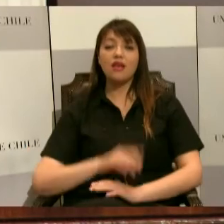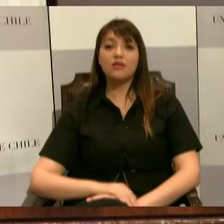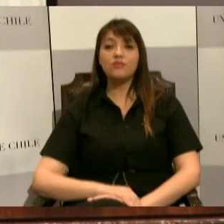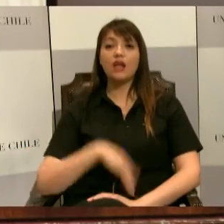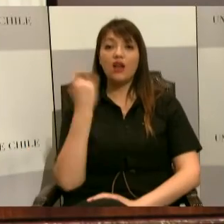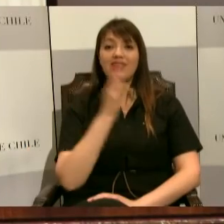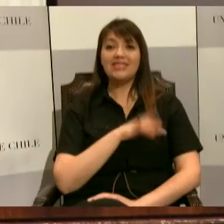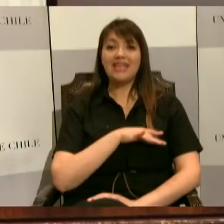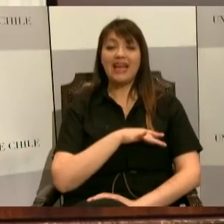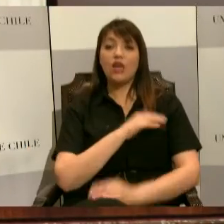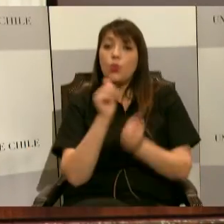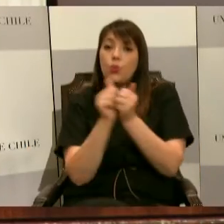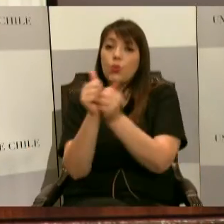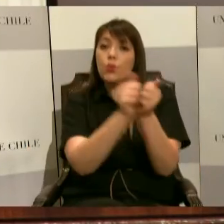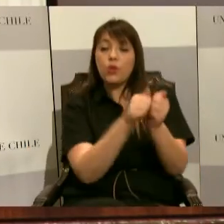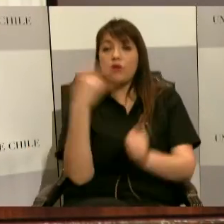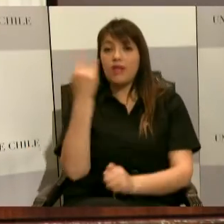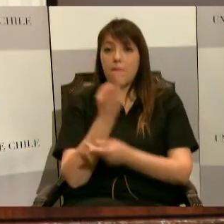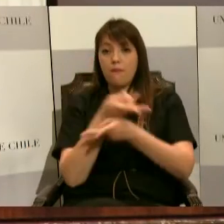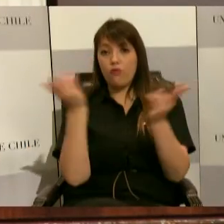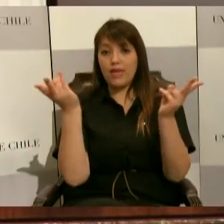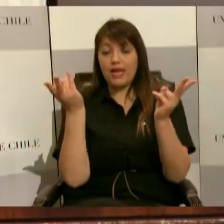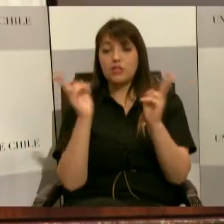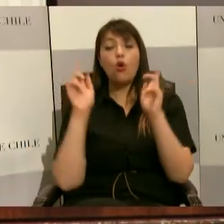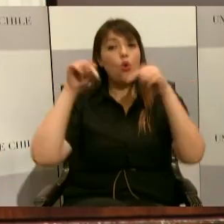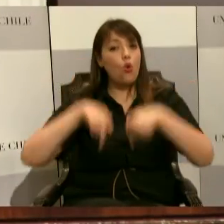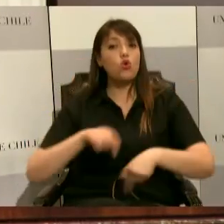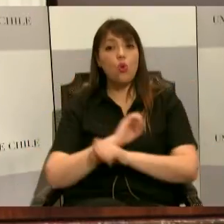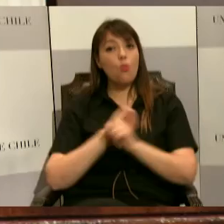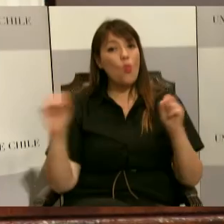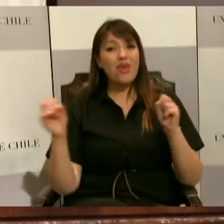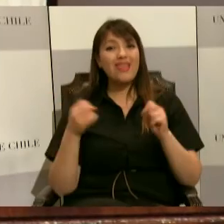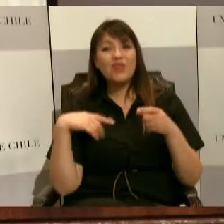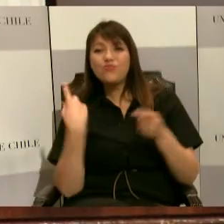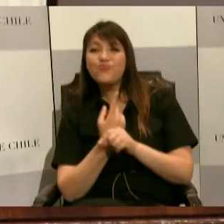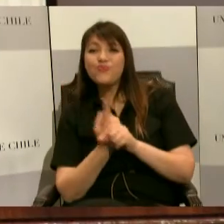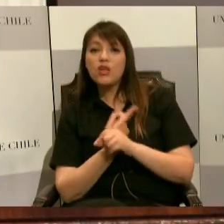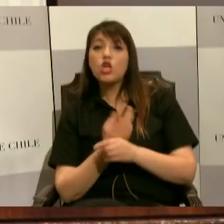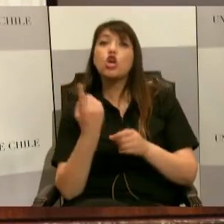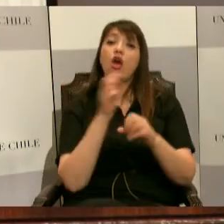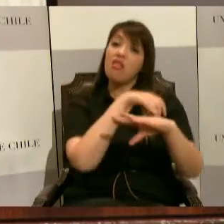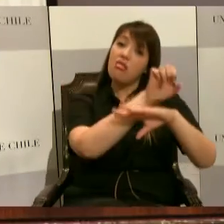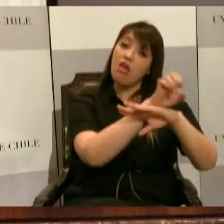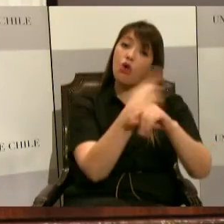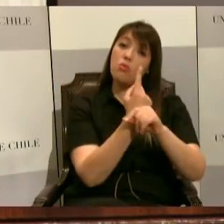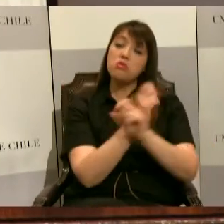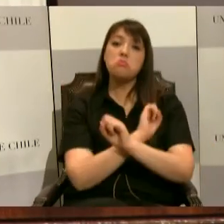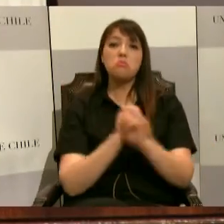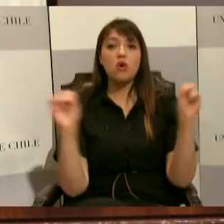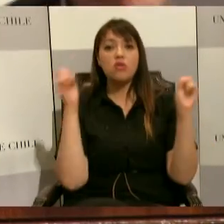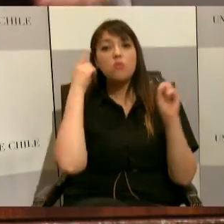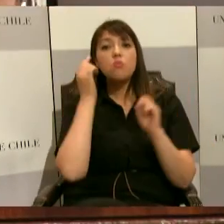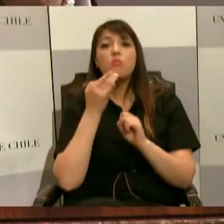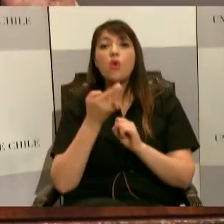La Universidad de Chile y el conjunto de las universidades públicas hoy no pueden conversar con el Estado. Hablar